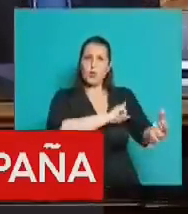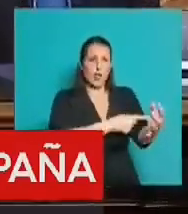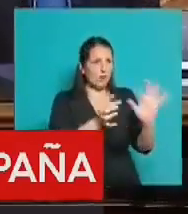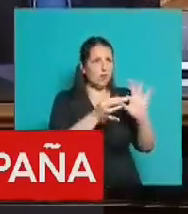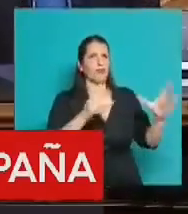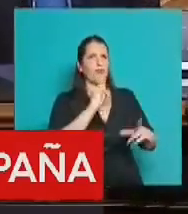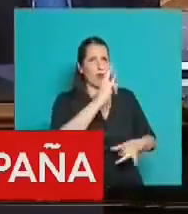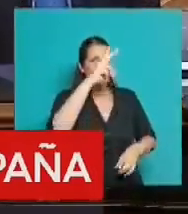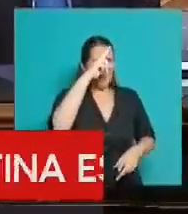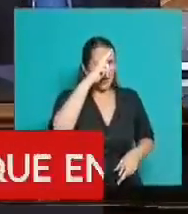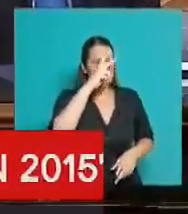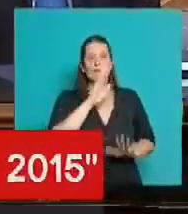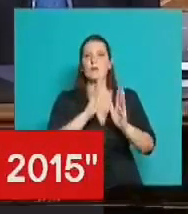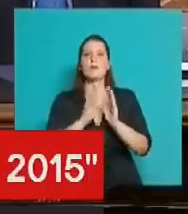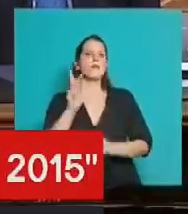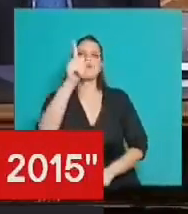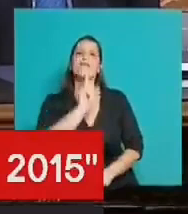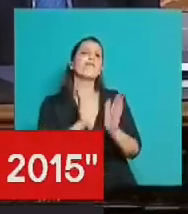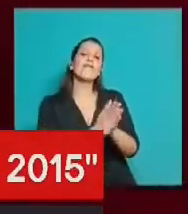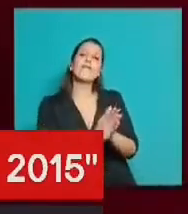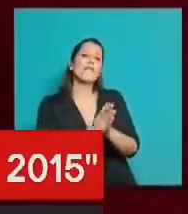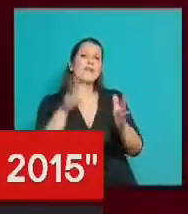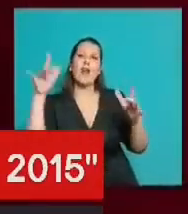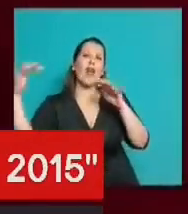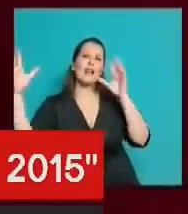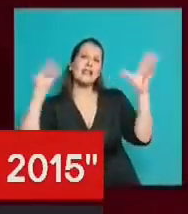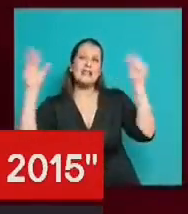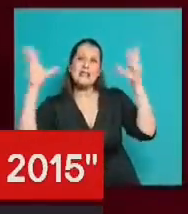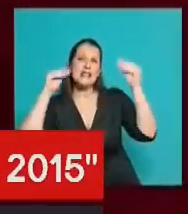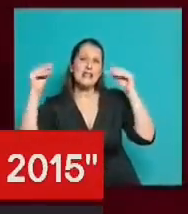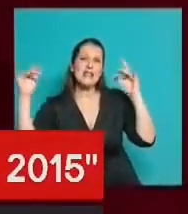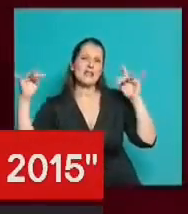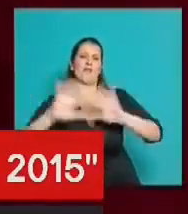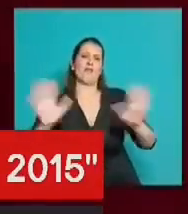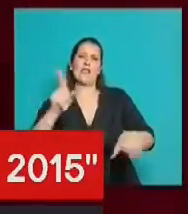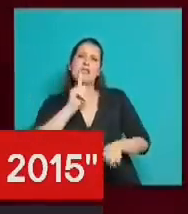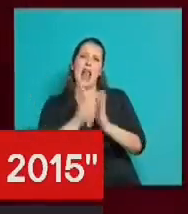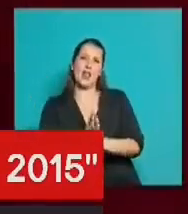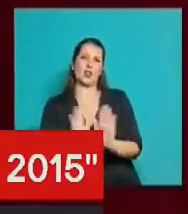Es importante que escuchemos el discurso del presidente, me parece, ¿no?